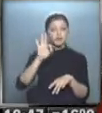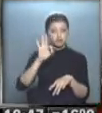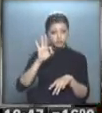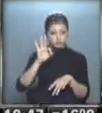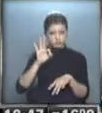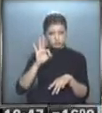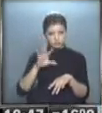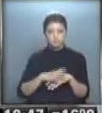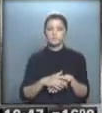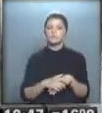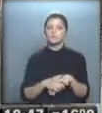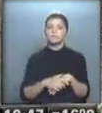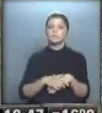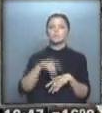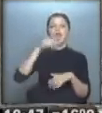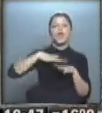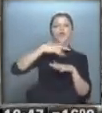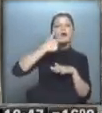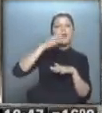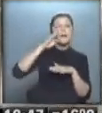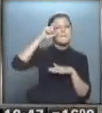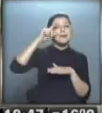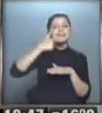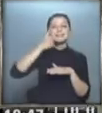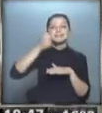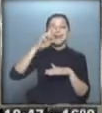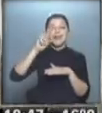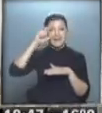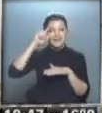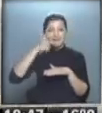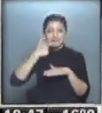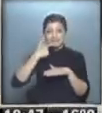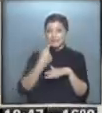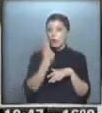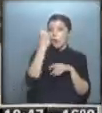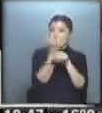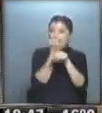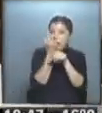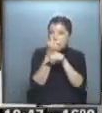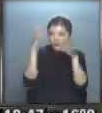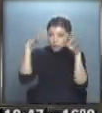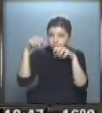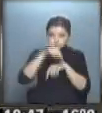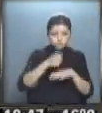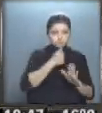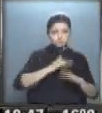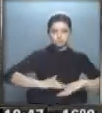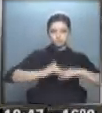de mayo. Así que si esto con una mañana que llovió una horita nada de 30 milímetros. Si esto es que llueve